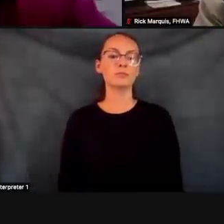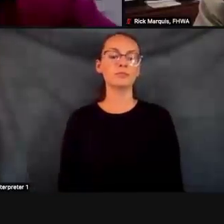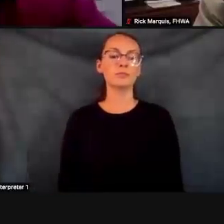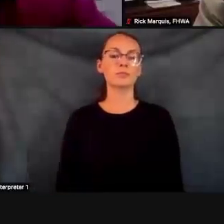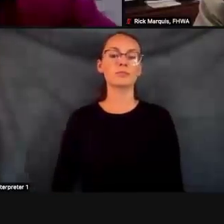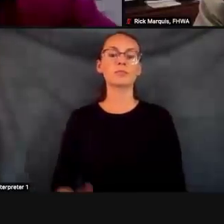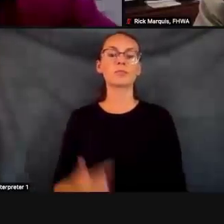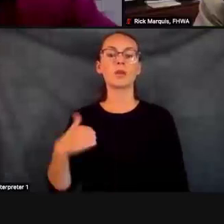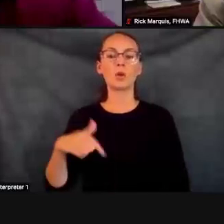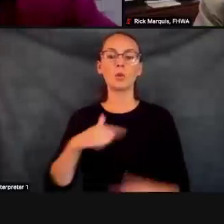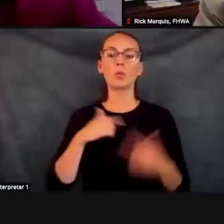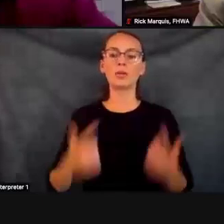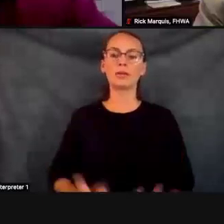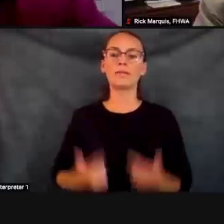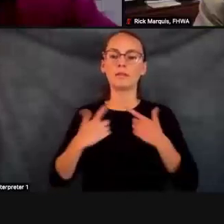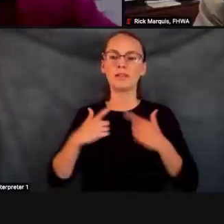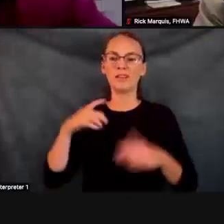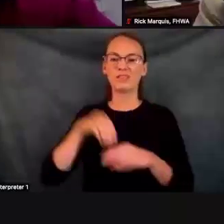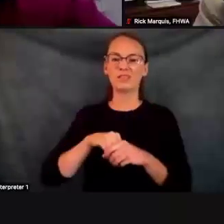BarryGordon.